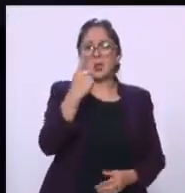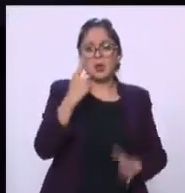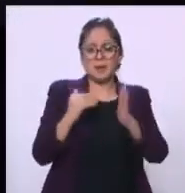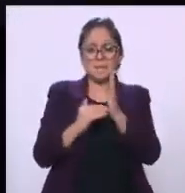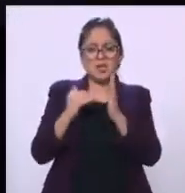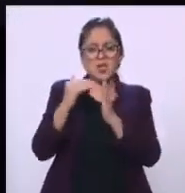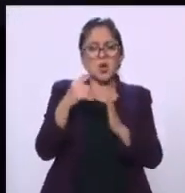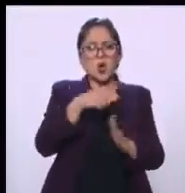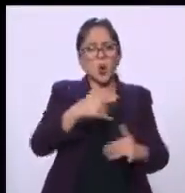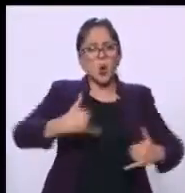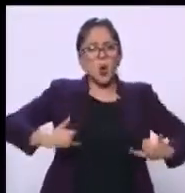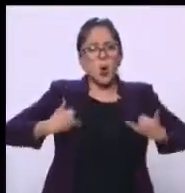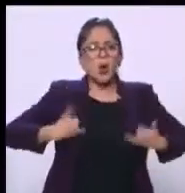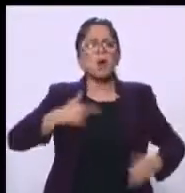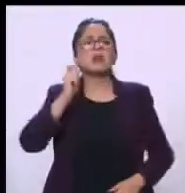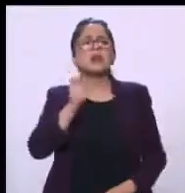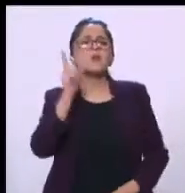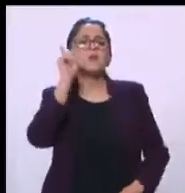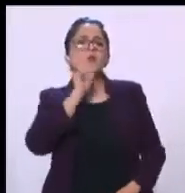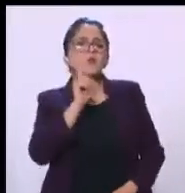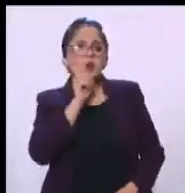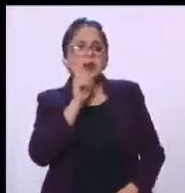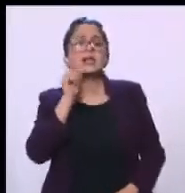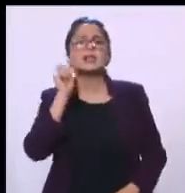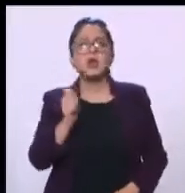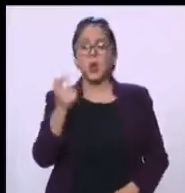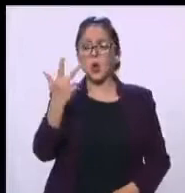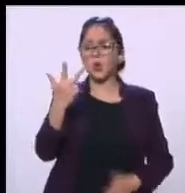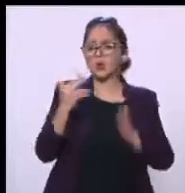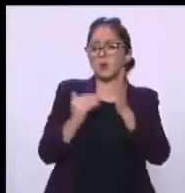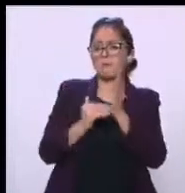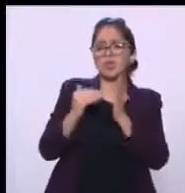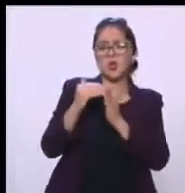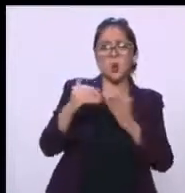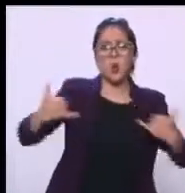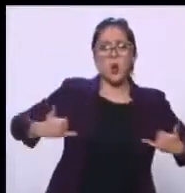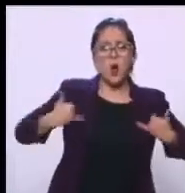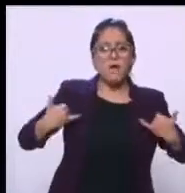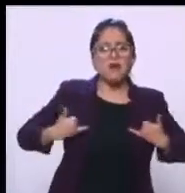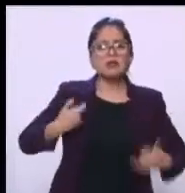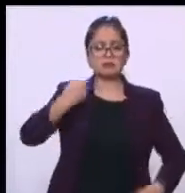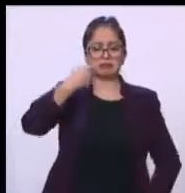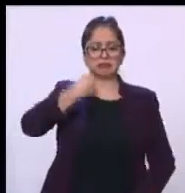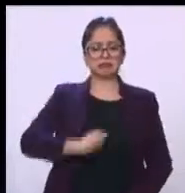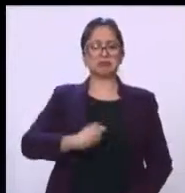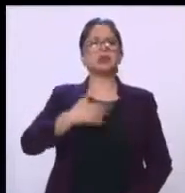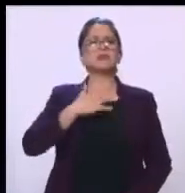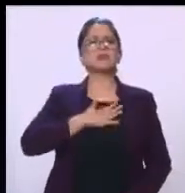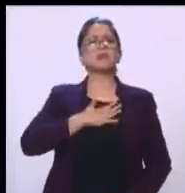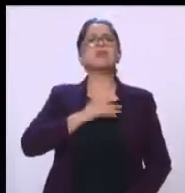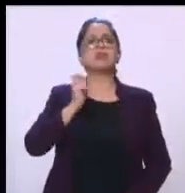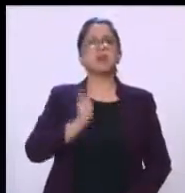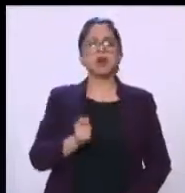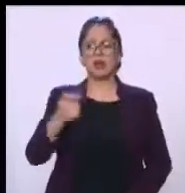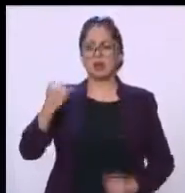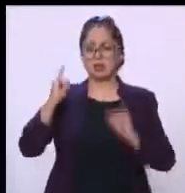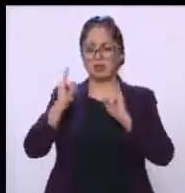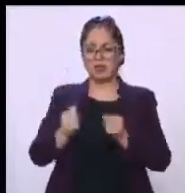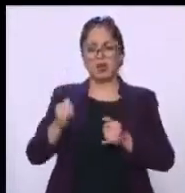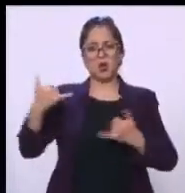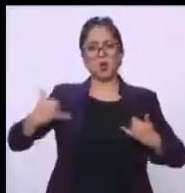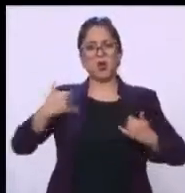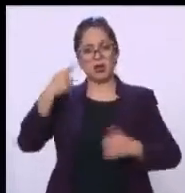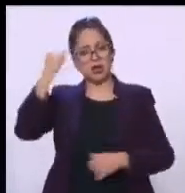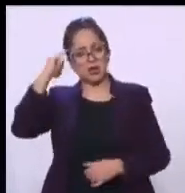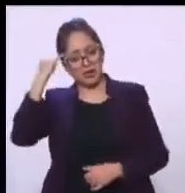mujeres jóvenes, son 8 millones de jóvenes que se autoadscriben como jóvenes indígenas, son 1.9